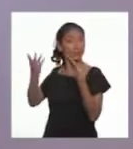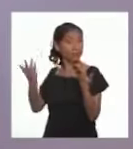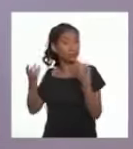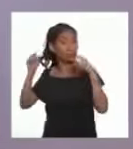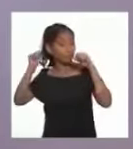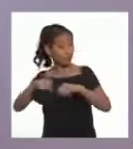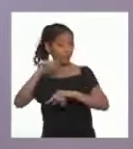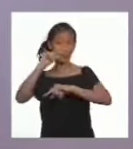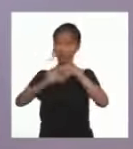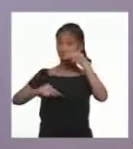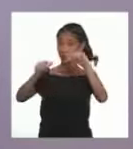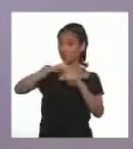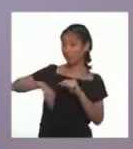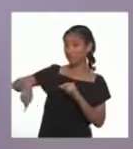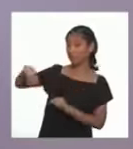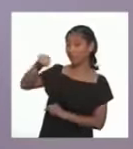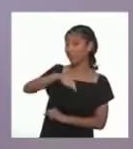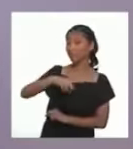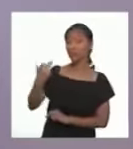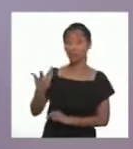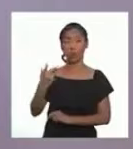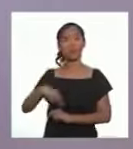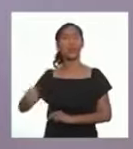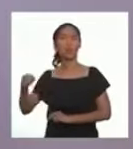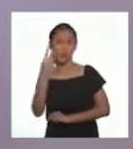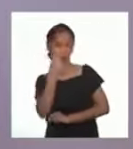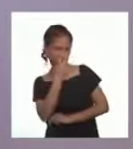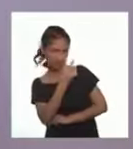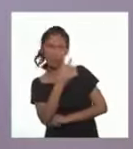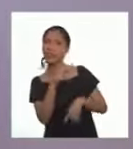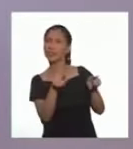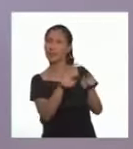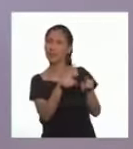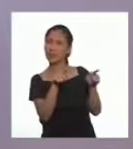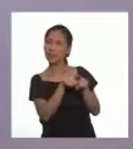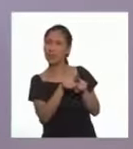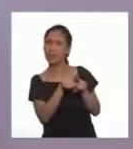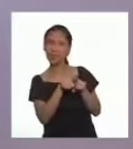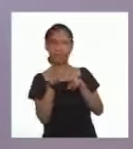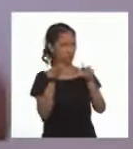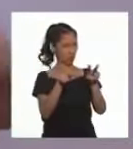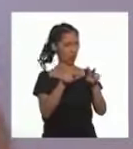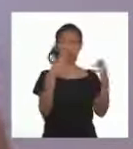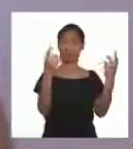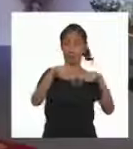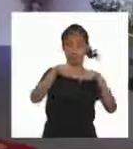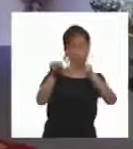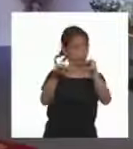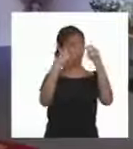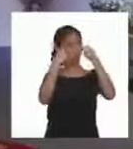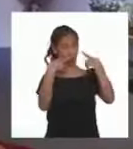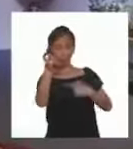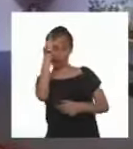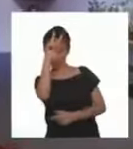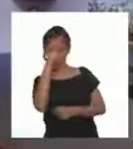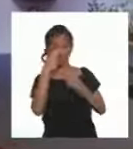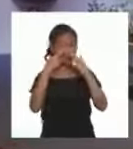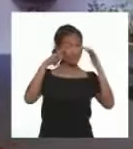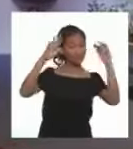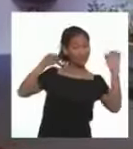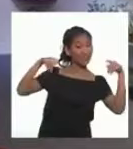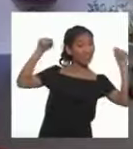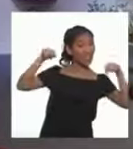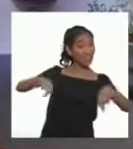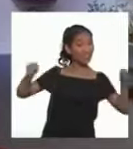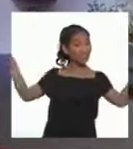y poco a poco, ellas y ellos irán identificándose también como parte de este hermoso país. Niñas y niños,